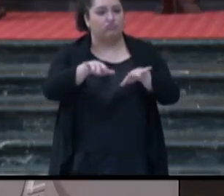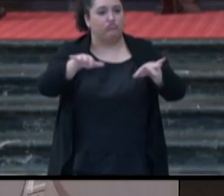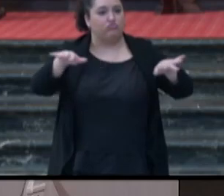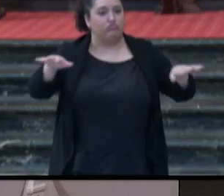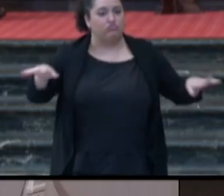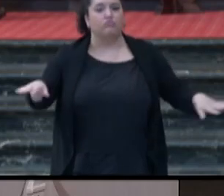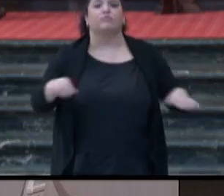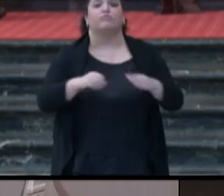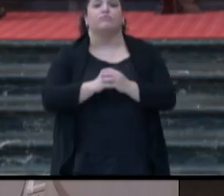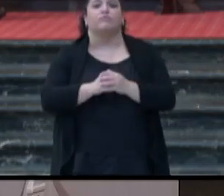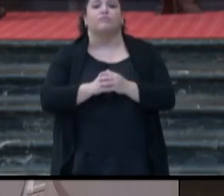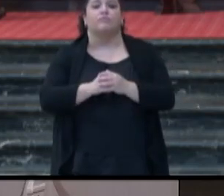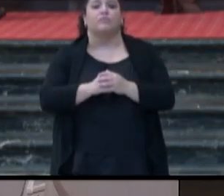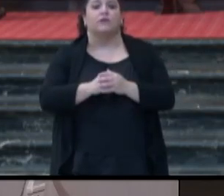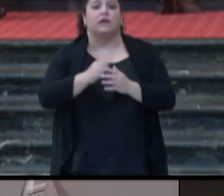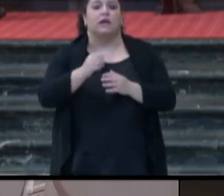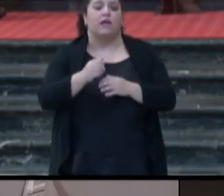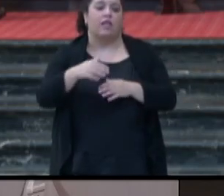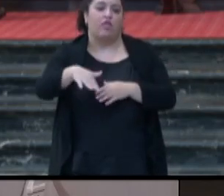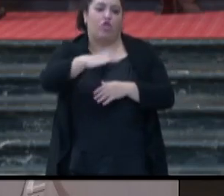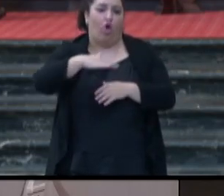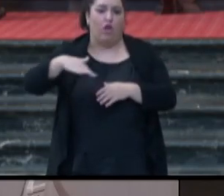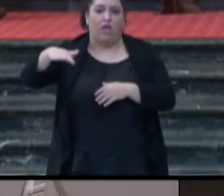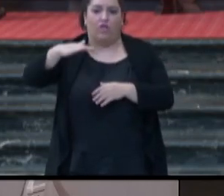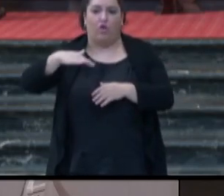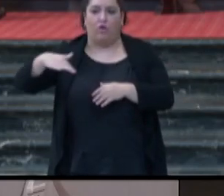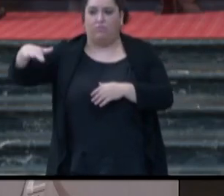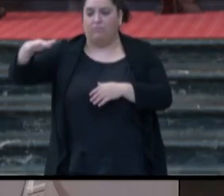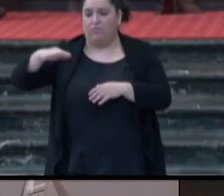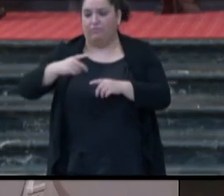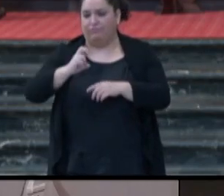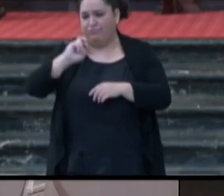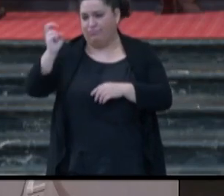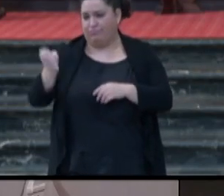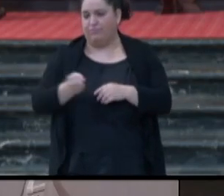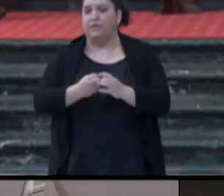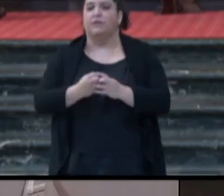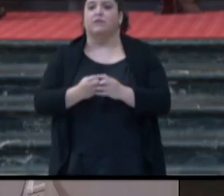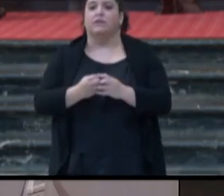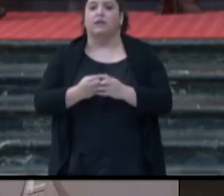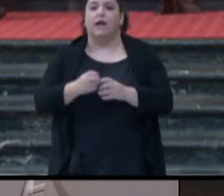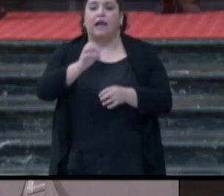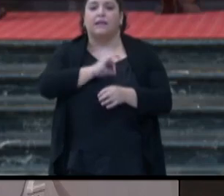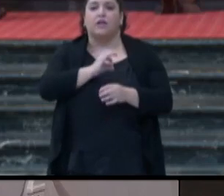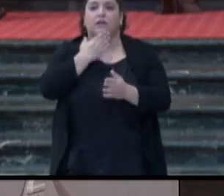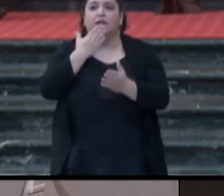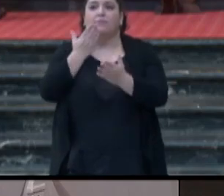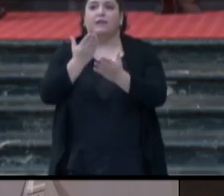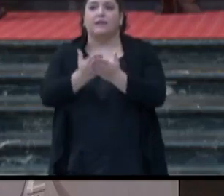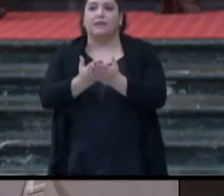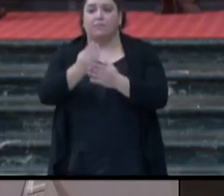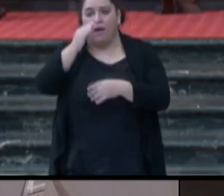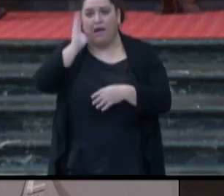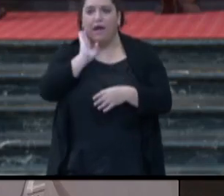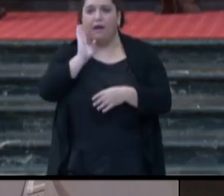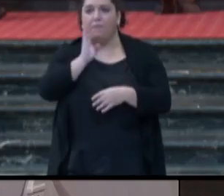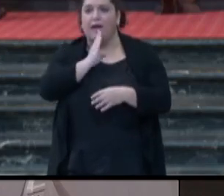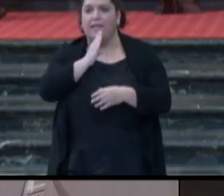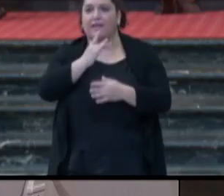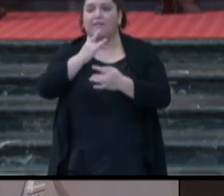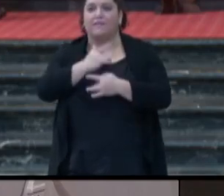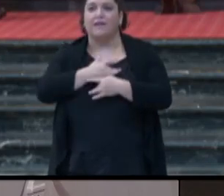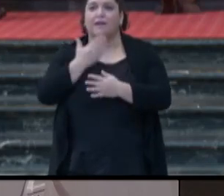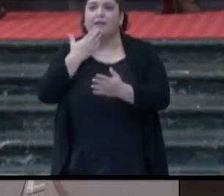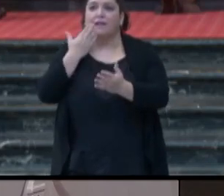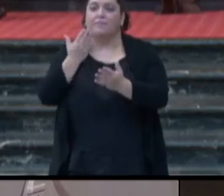misioneras en cada lugar de la diócesis al Señor le pedimos y a su madre la Virgen María